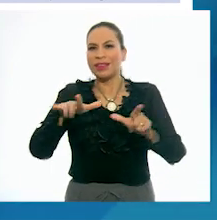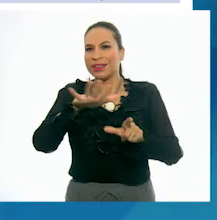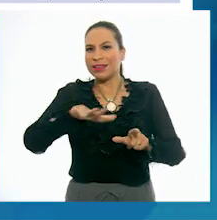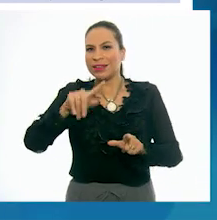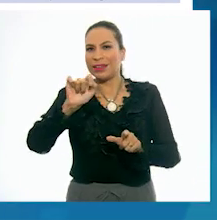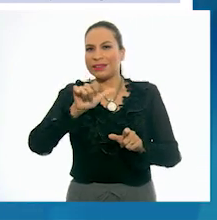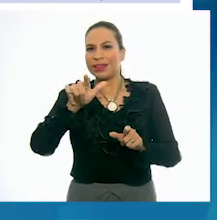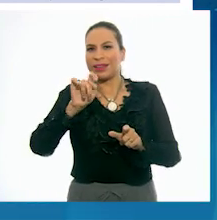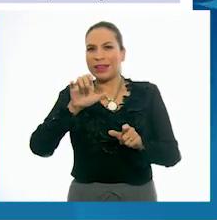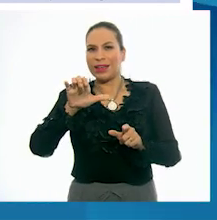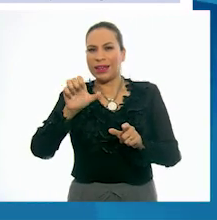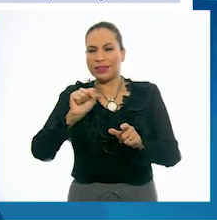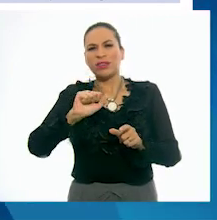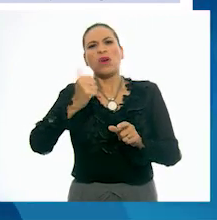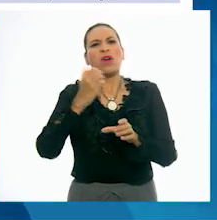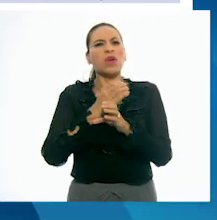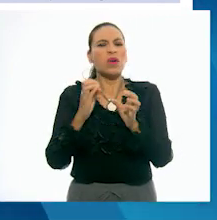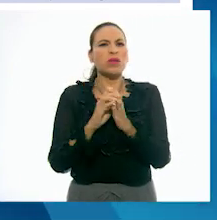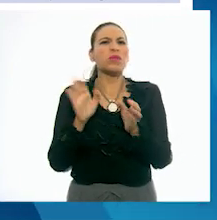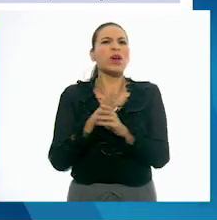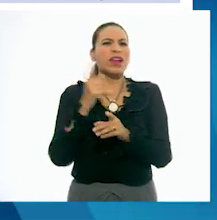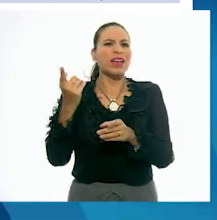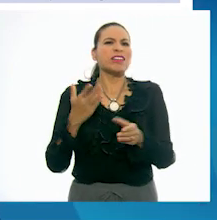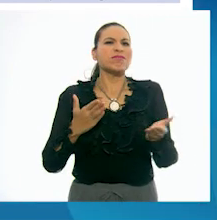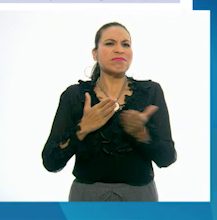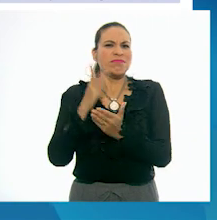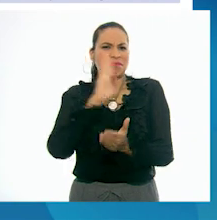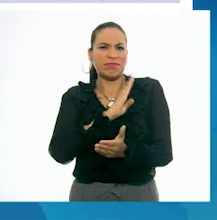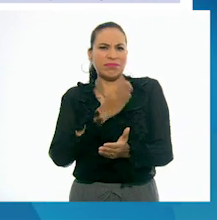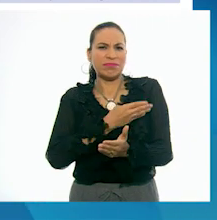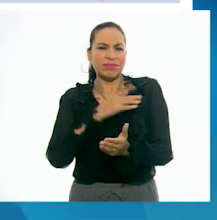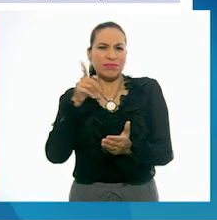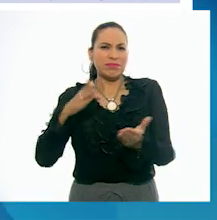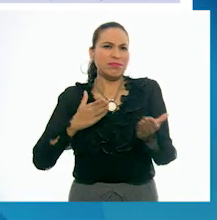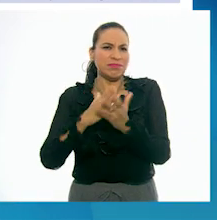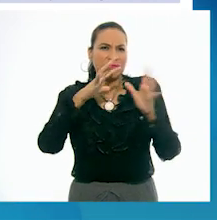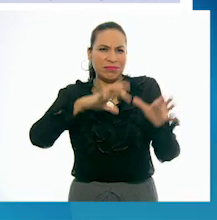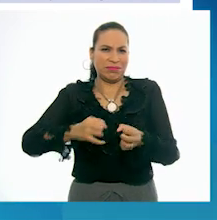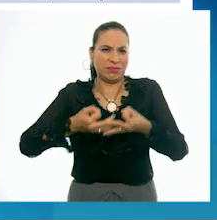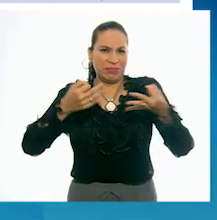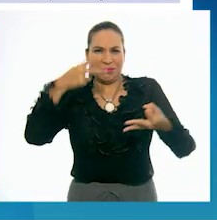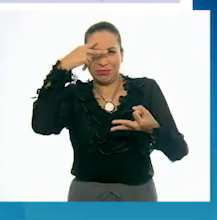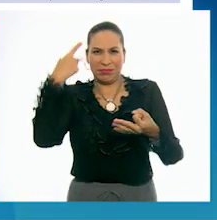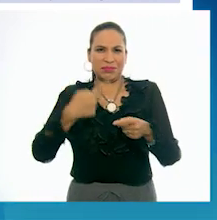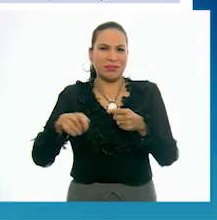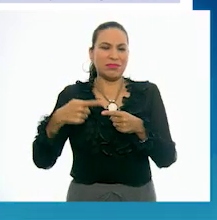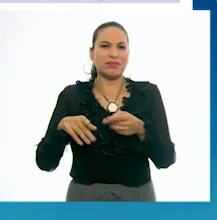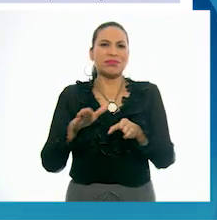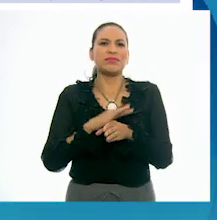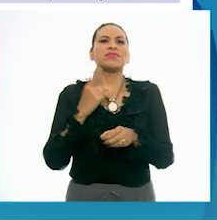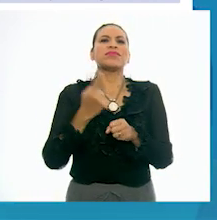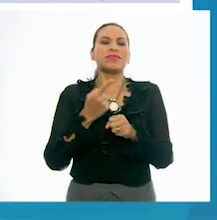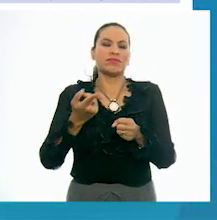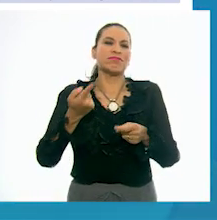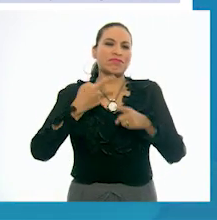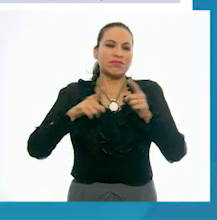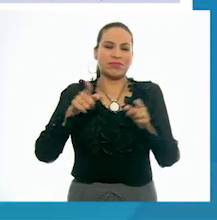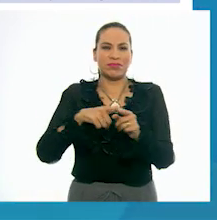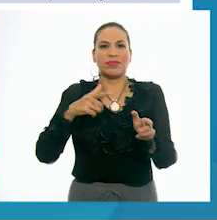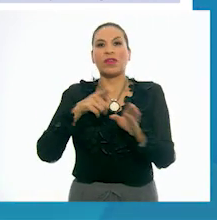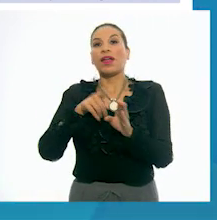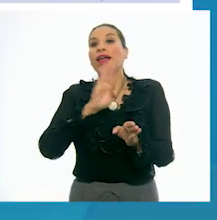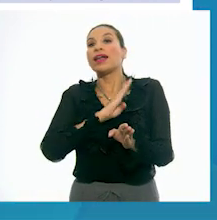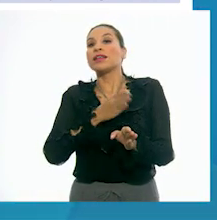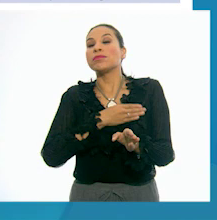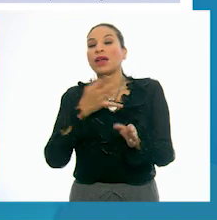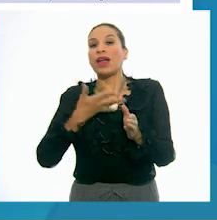ejemplo. Otra de las causas de la conquista fue las diferencias en el armamento. Mientras los españoles